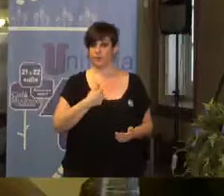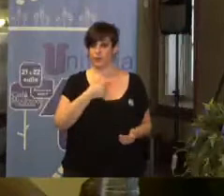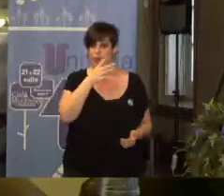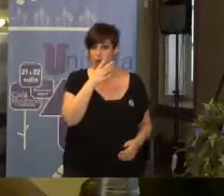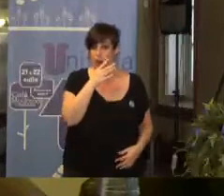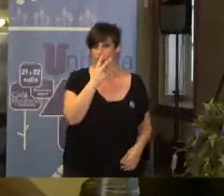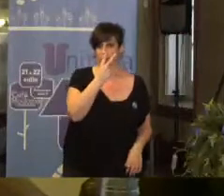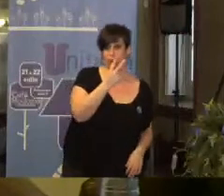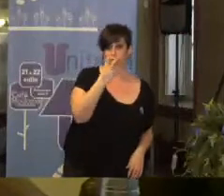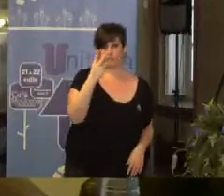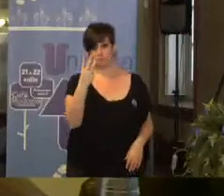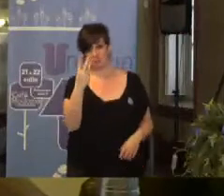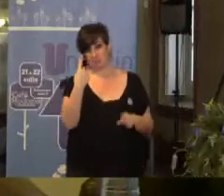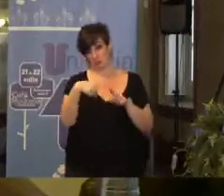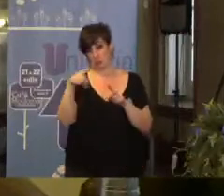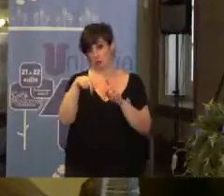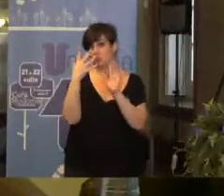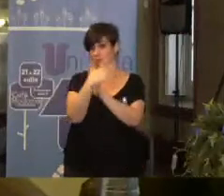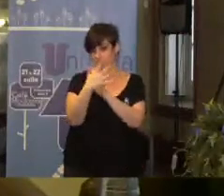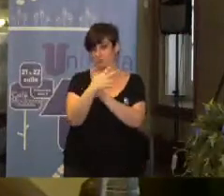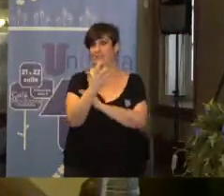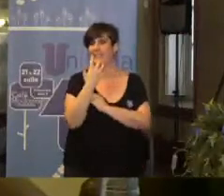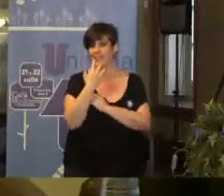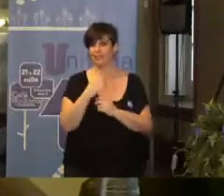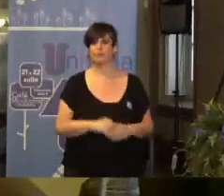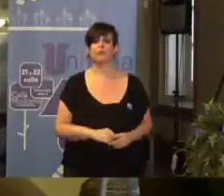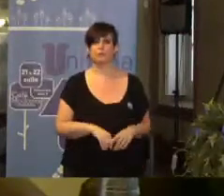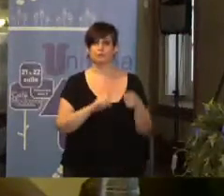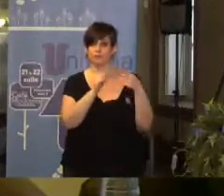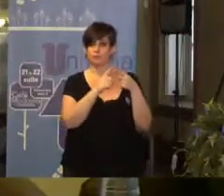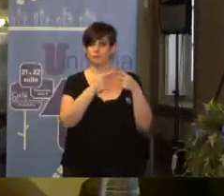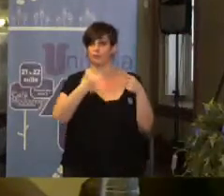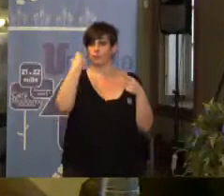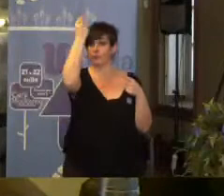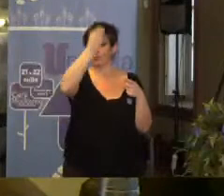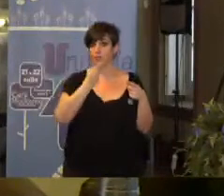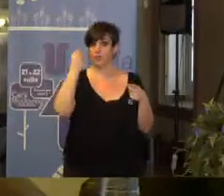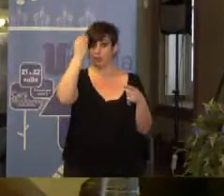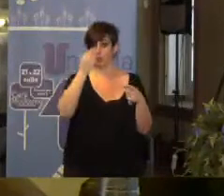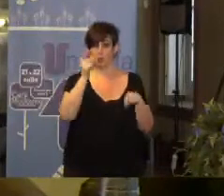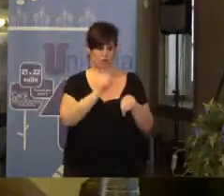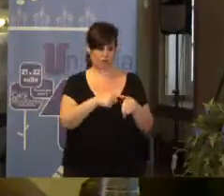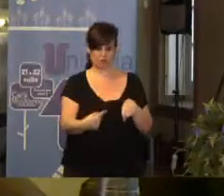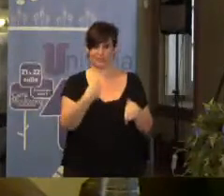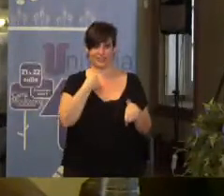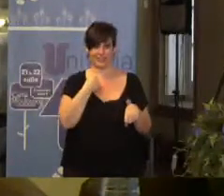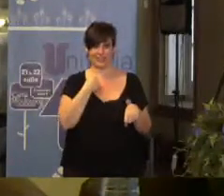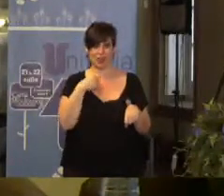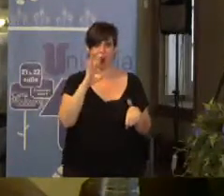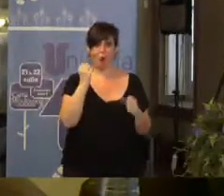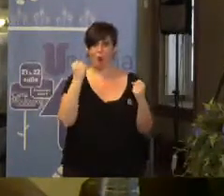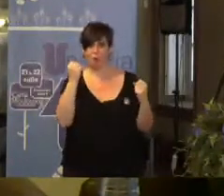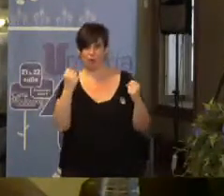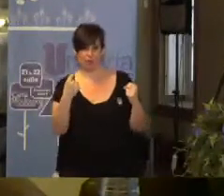3 conceptos. Por exemplo, eu creo que non debemos perder máis o tempo nin as forzas